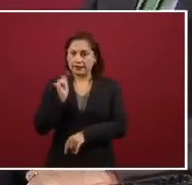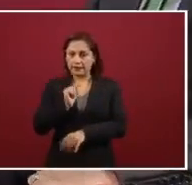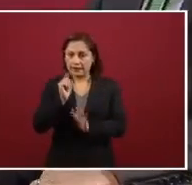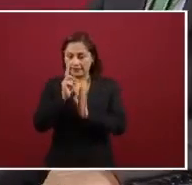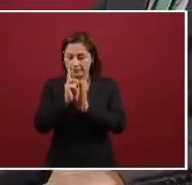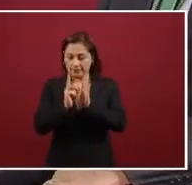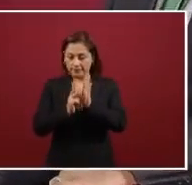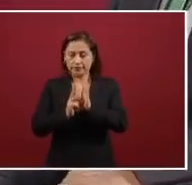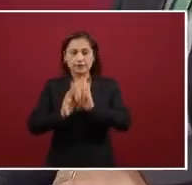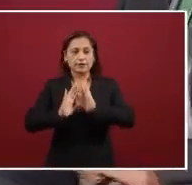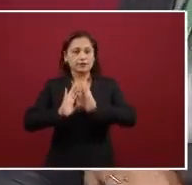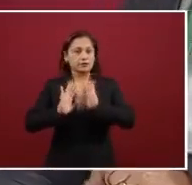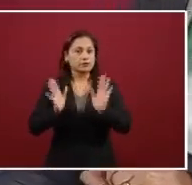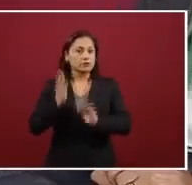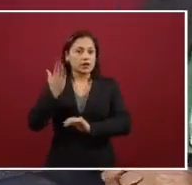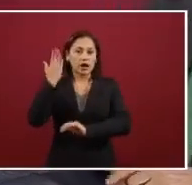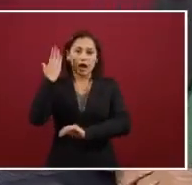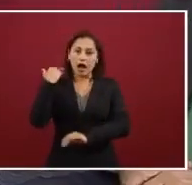impactado,